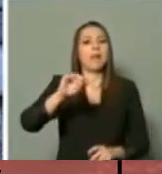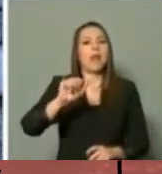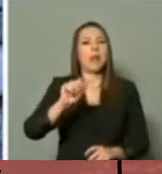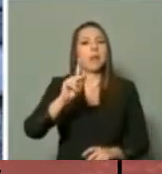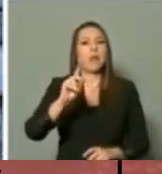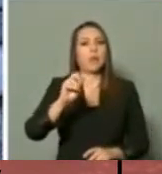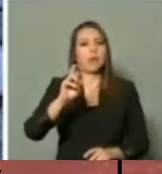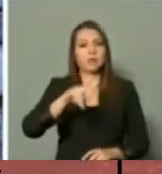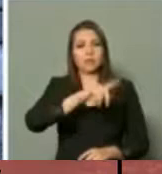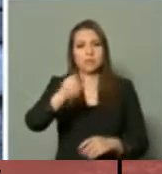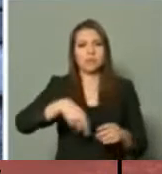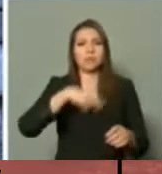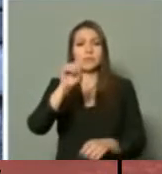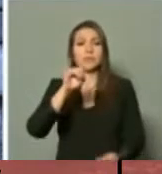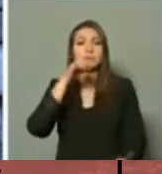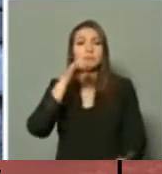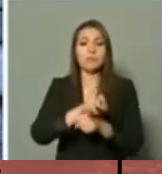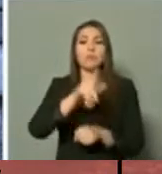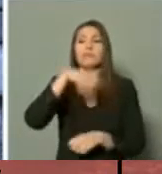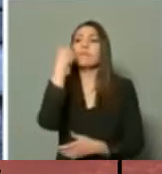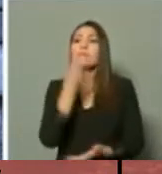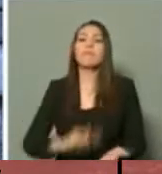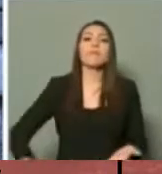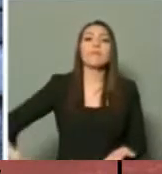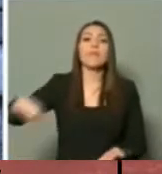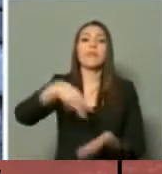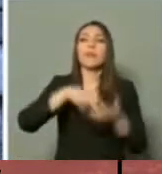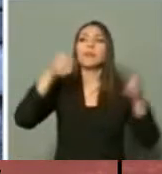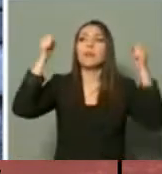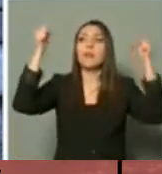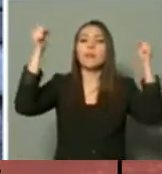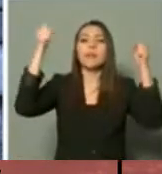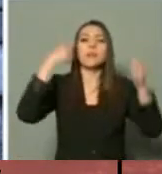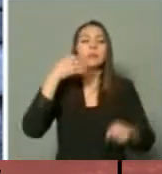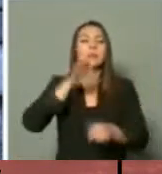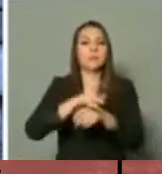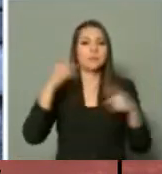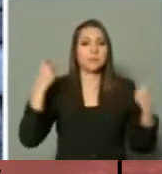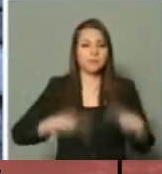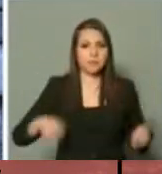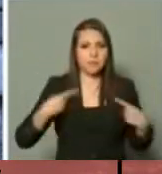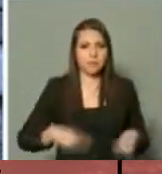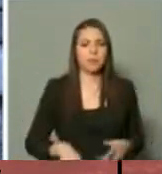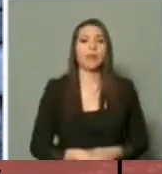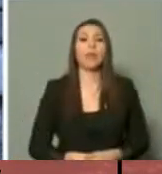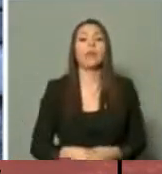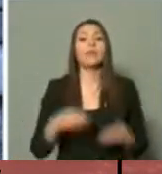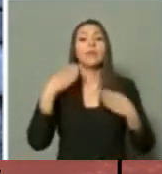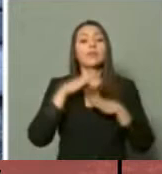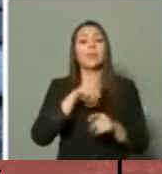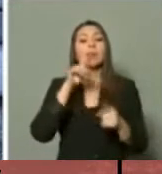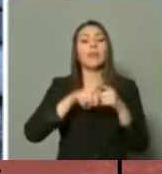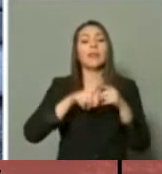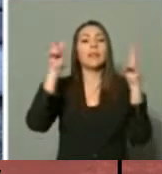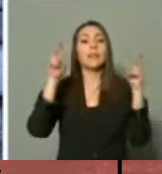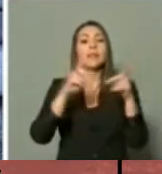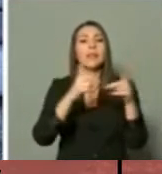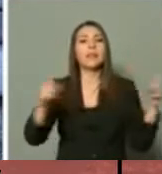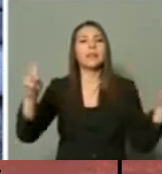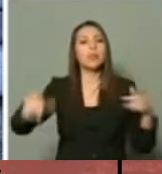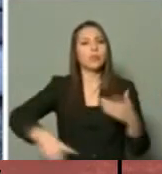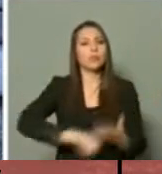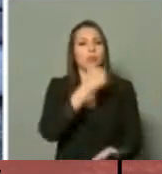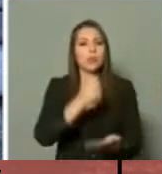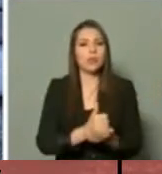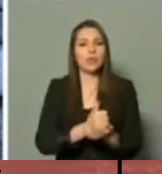dijo, que se subía con pancartas a defender a la gente. En materia de desarrollo urbano, vamos a